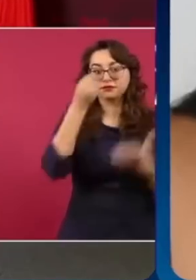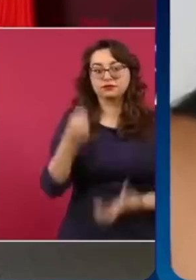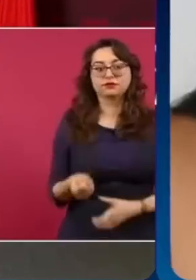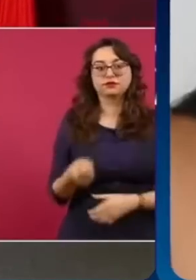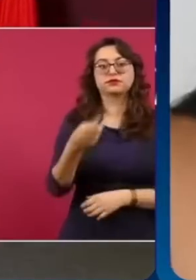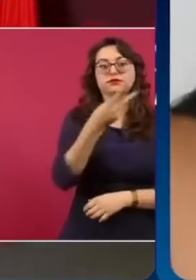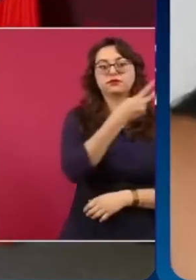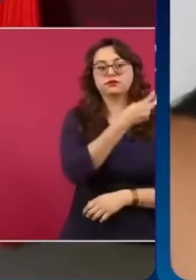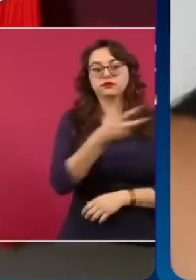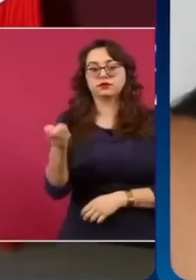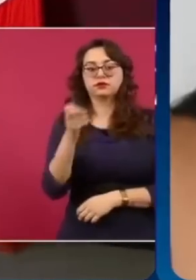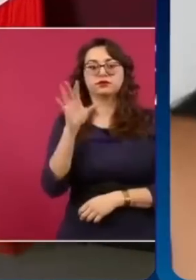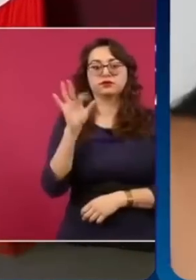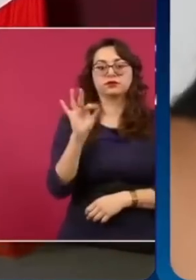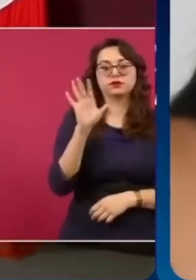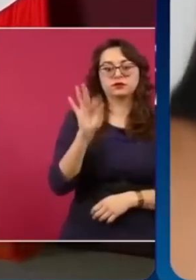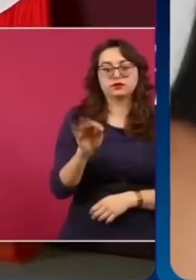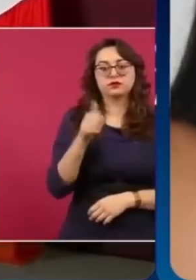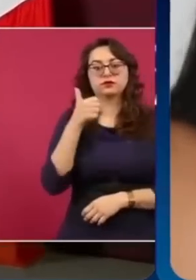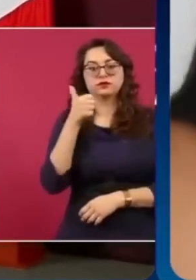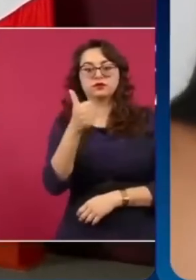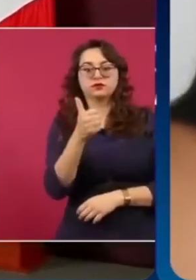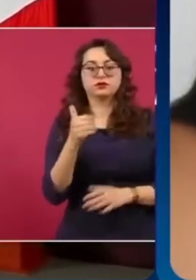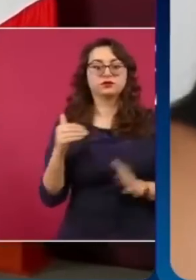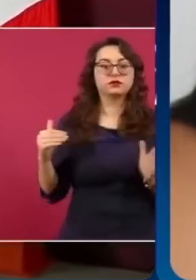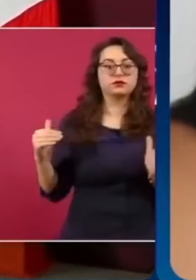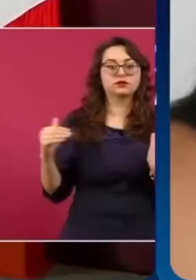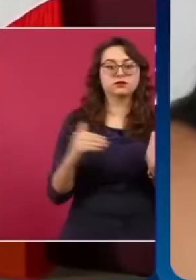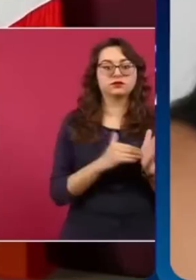Son 246